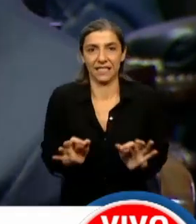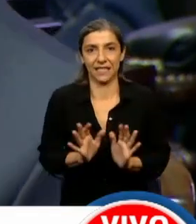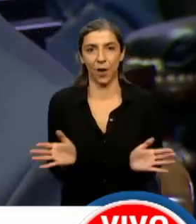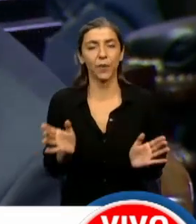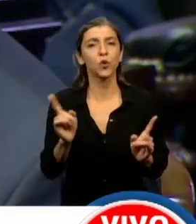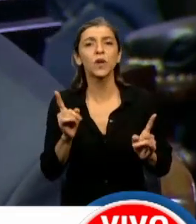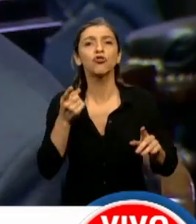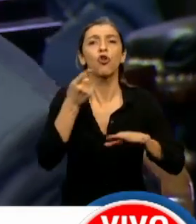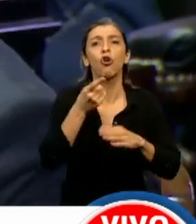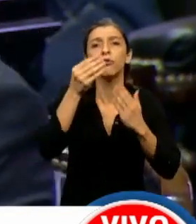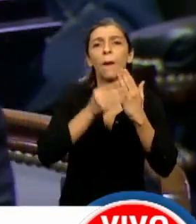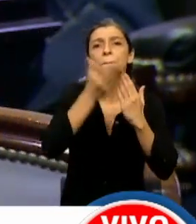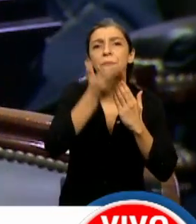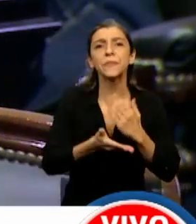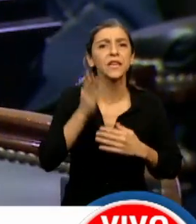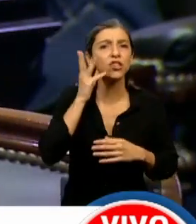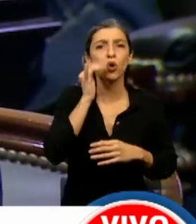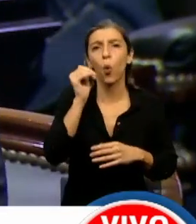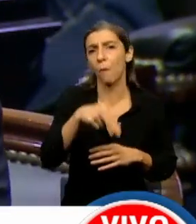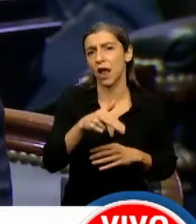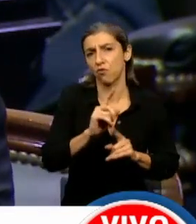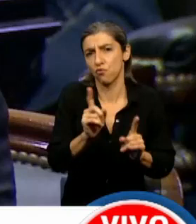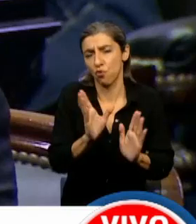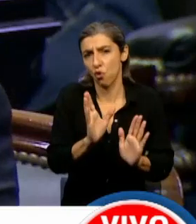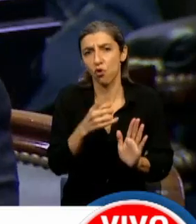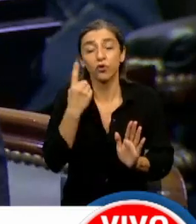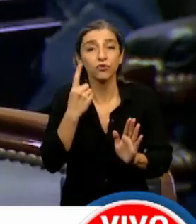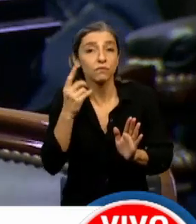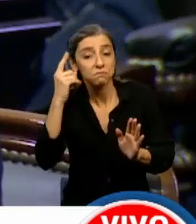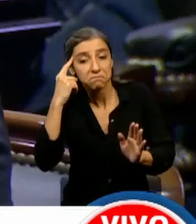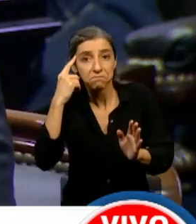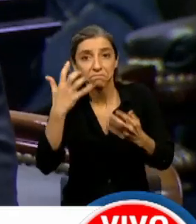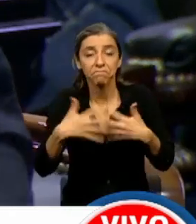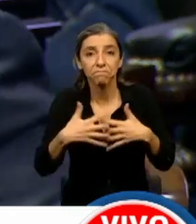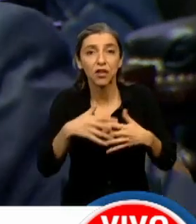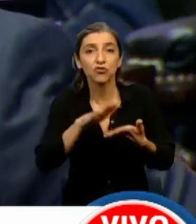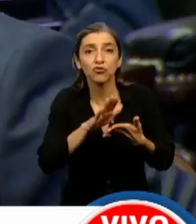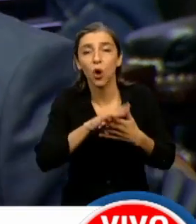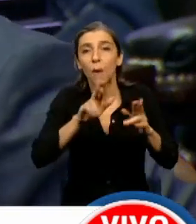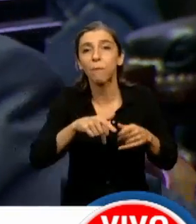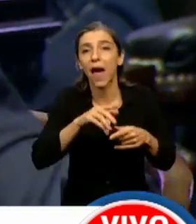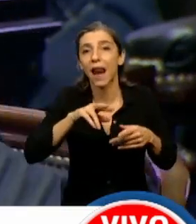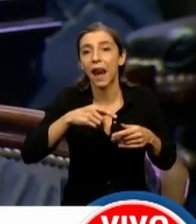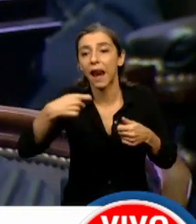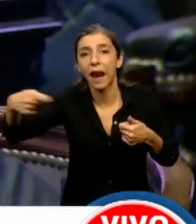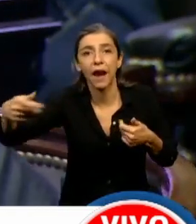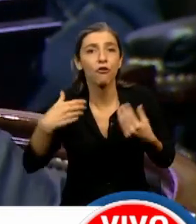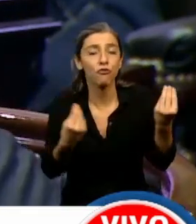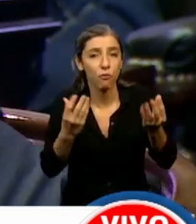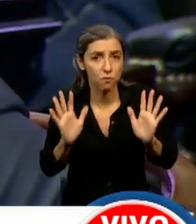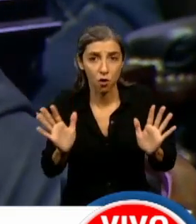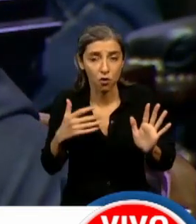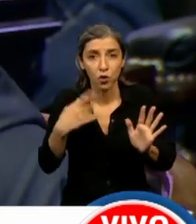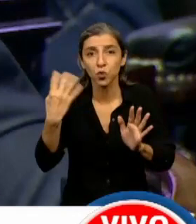contra del ministro suma estamos analizando las políticas con todo respecto a los únicos que entendieron que era en contra el ministro de umán son los